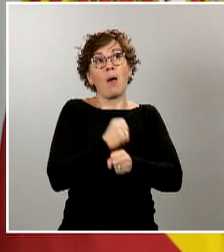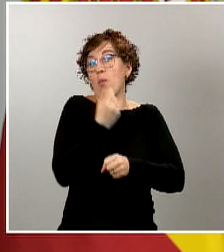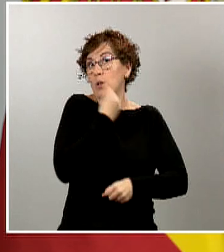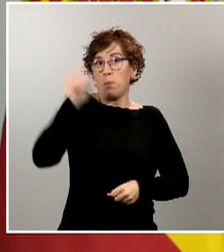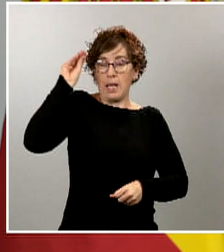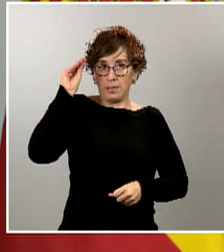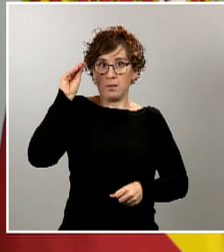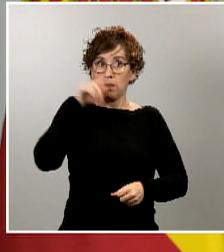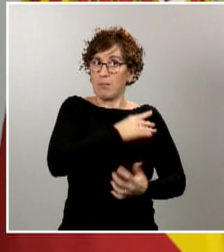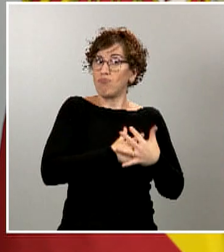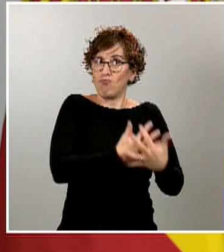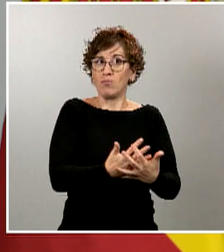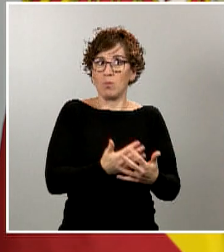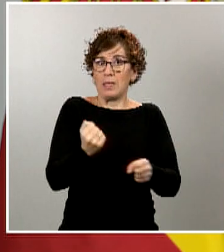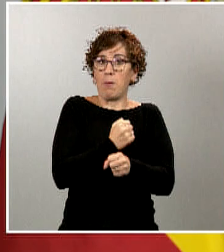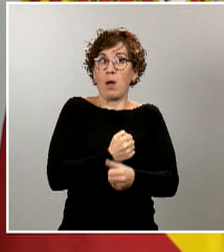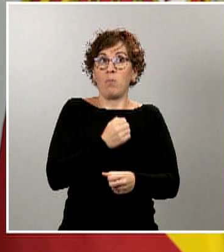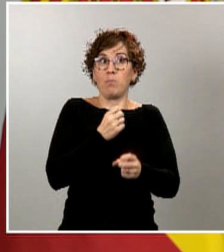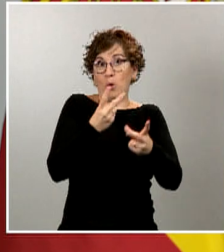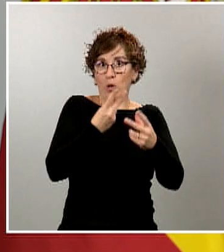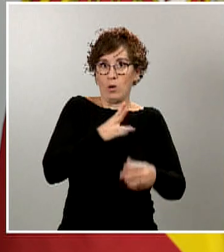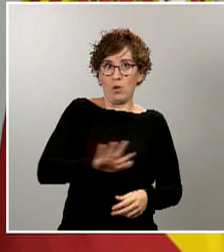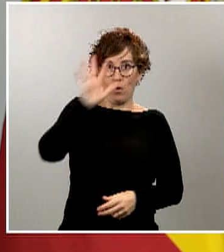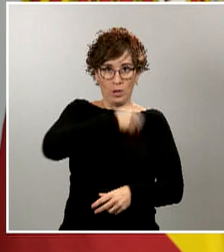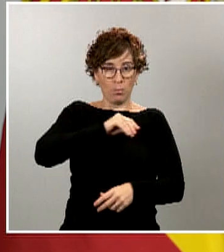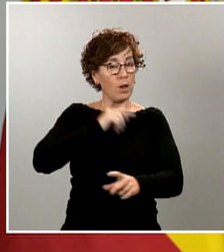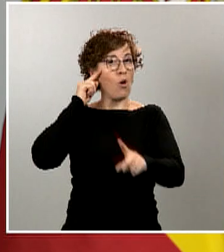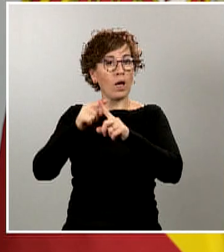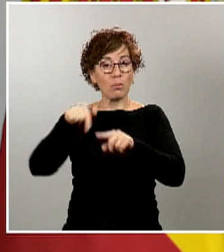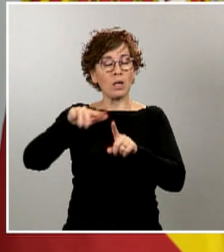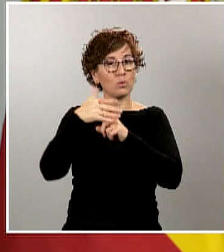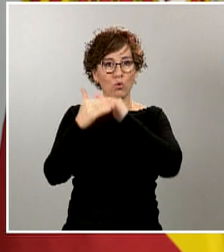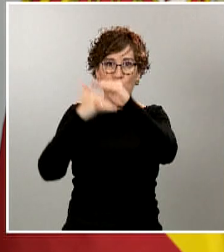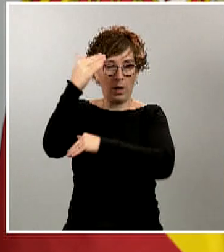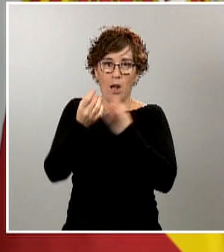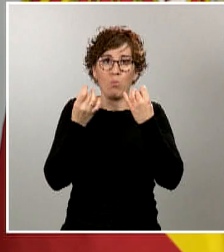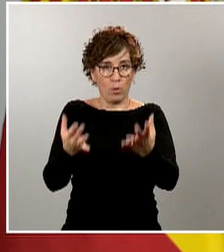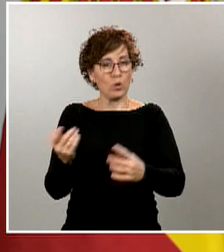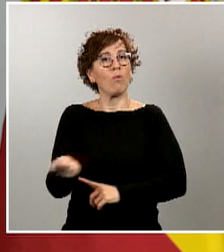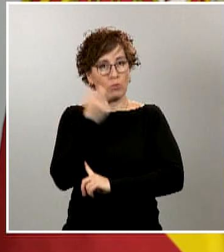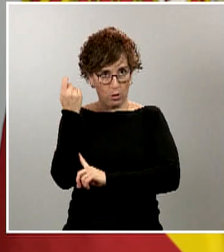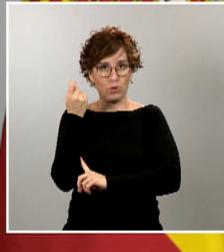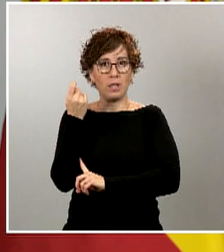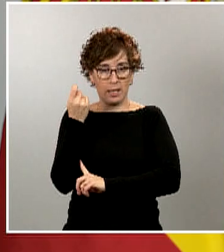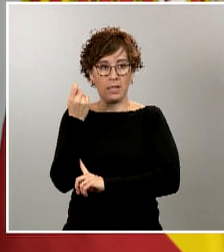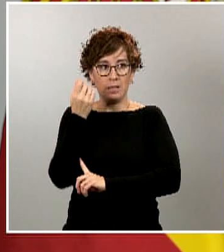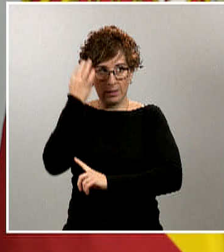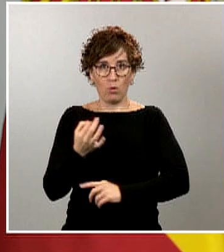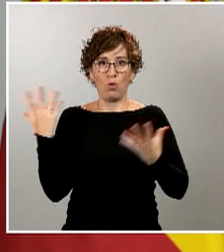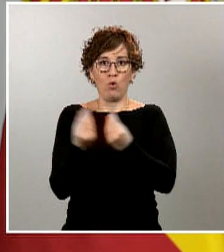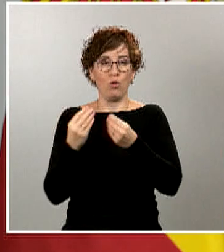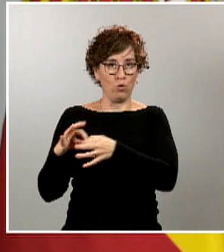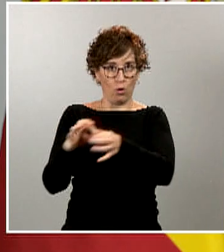para tratar que cuanto antes salgamos de esta situación, que lo vamos a conseguir y lo vamos a conseguir entre todos. Tenemos todavía